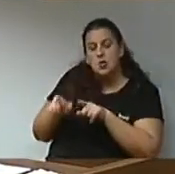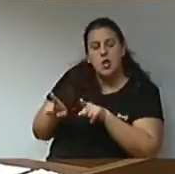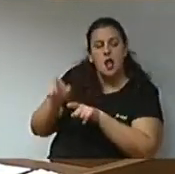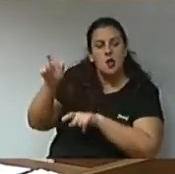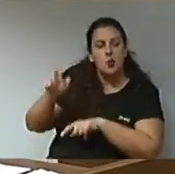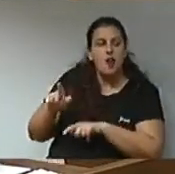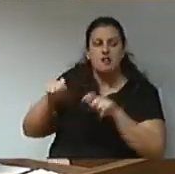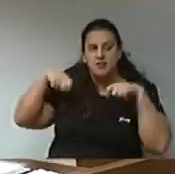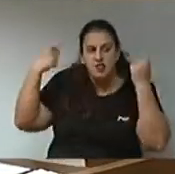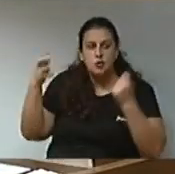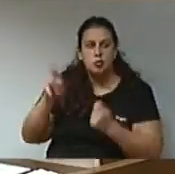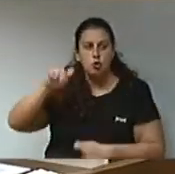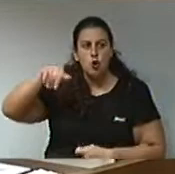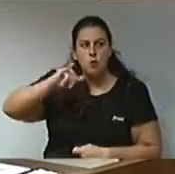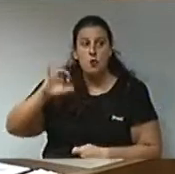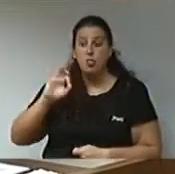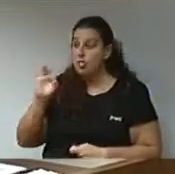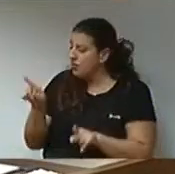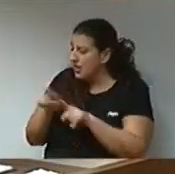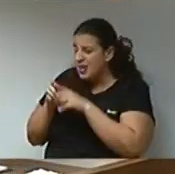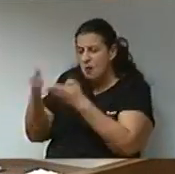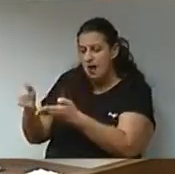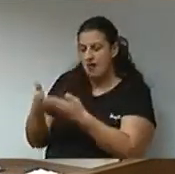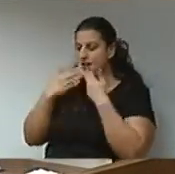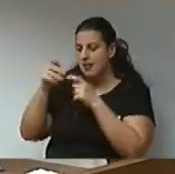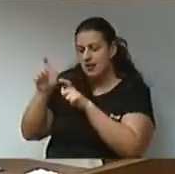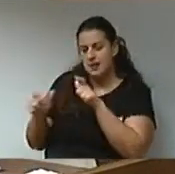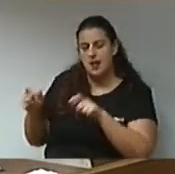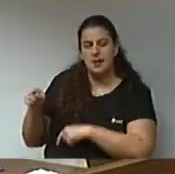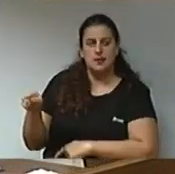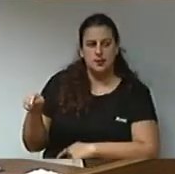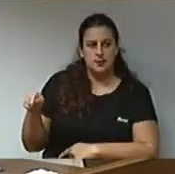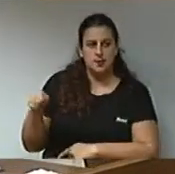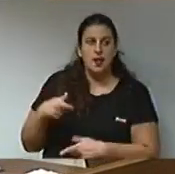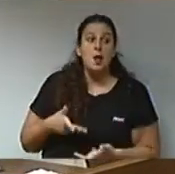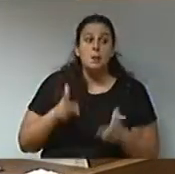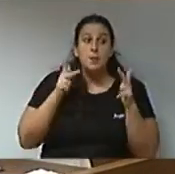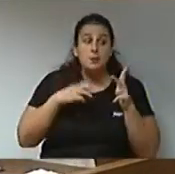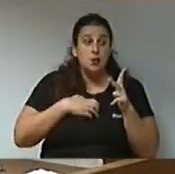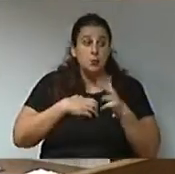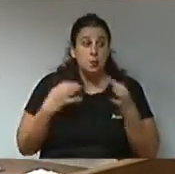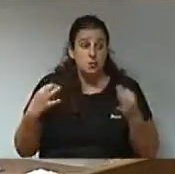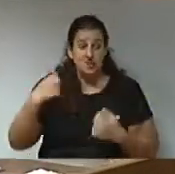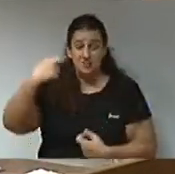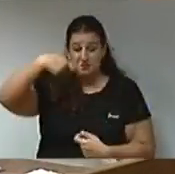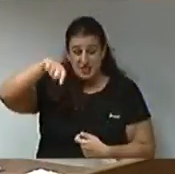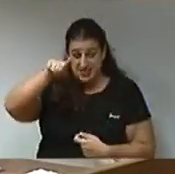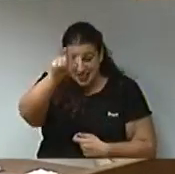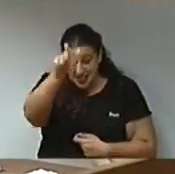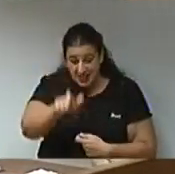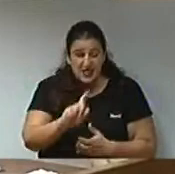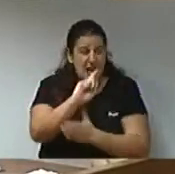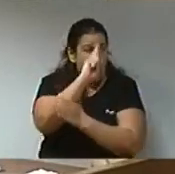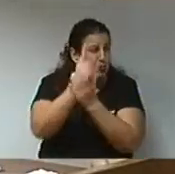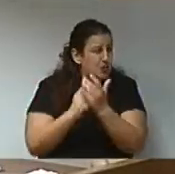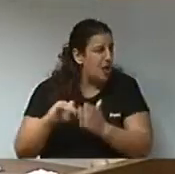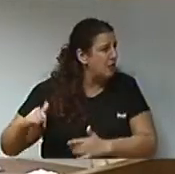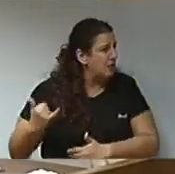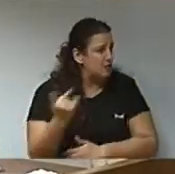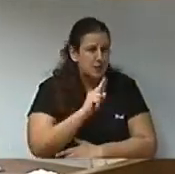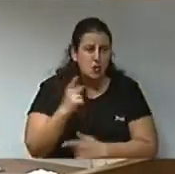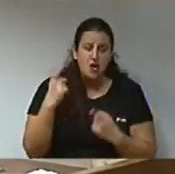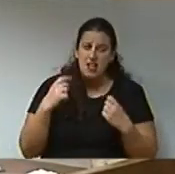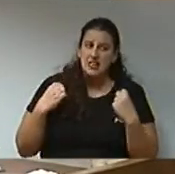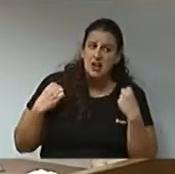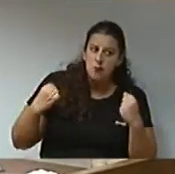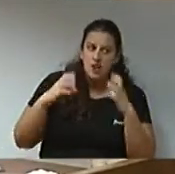en esta tierra. Por eso está esta comunidad en pie. Y no podemos permitirnos tener un presidente cansado ni agotado. Se necesita garra,